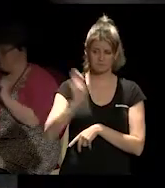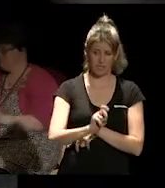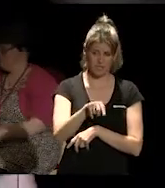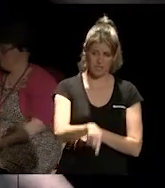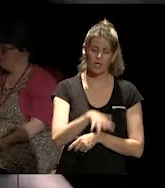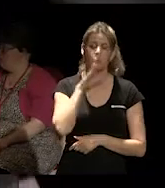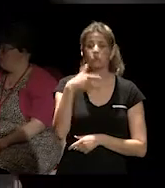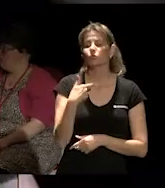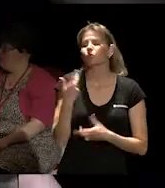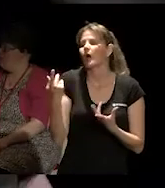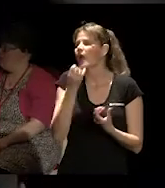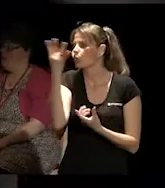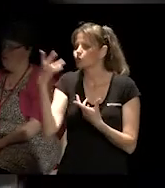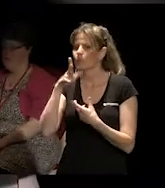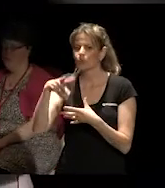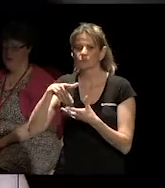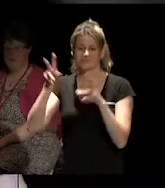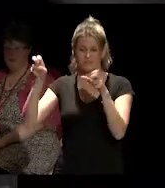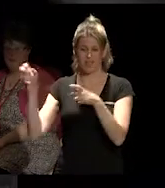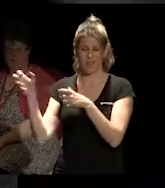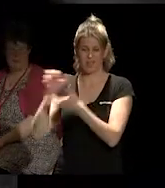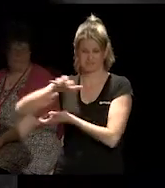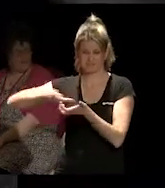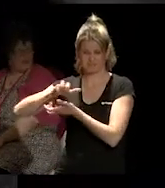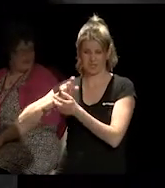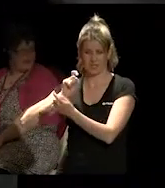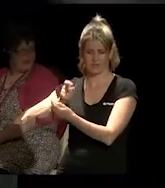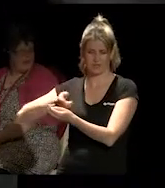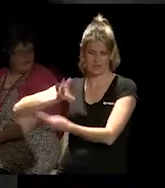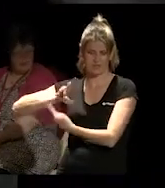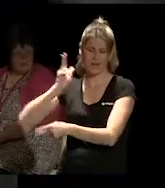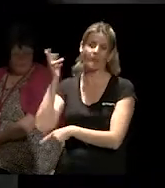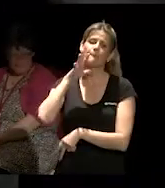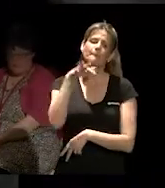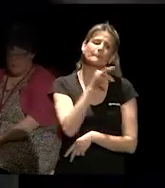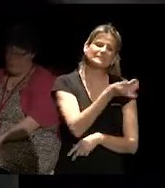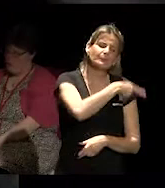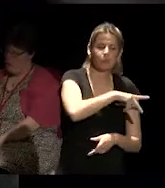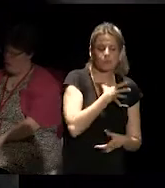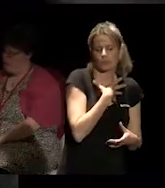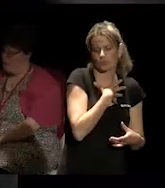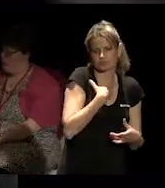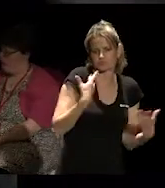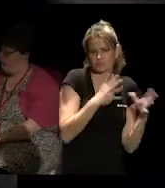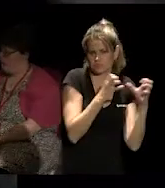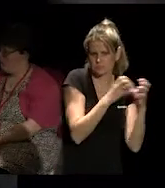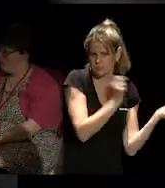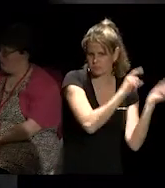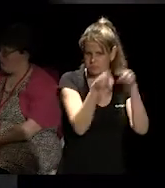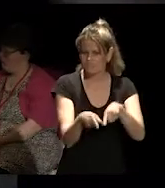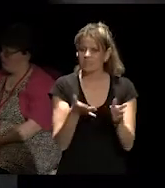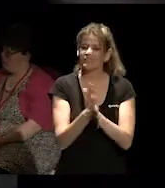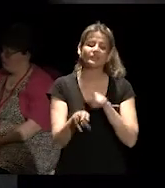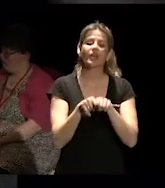migrantes también por necesidades, por deseos, y la ciudad va cambiando. También otro impulso, y es muy importante para